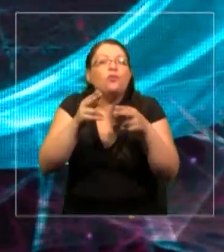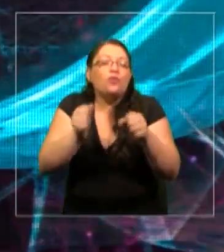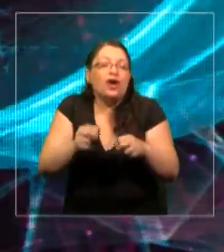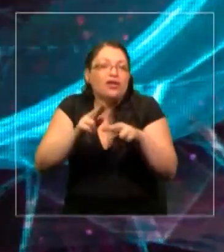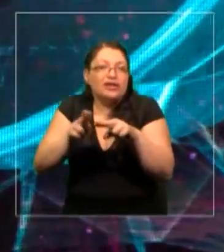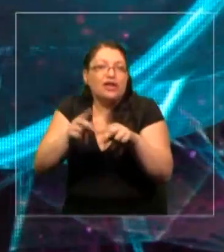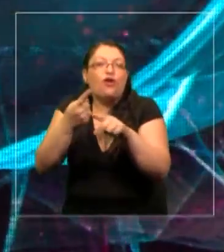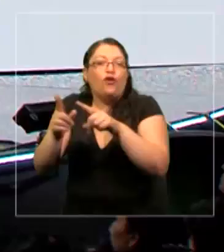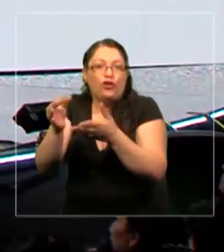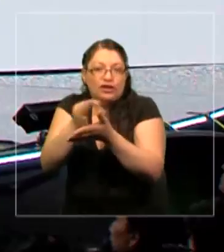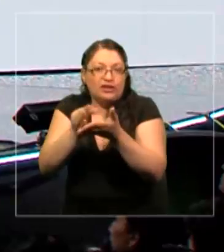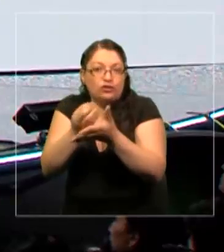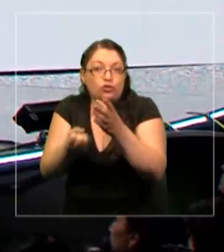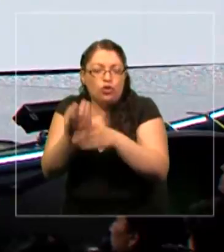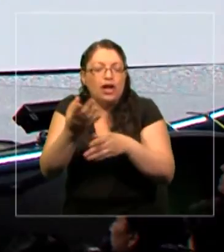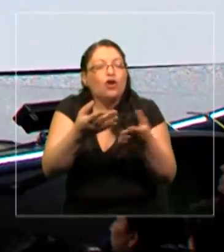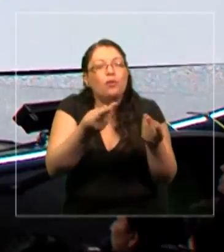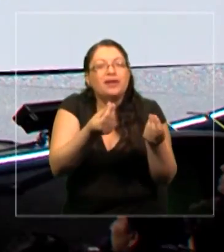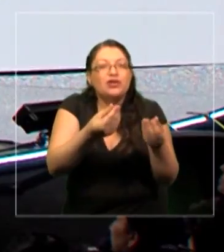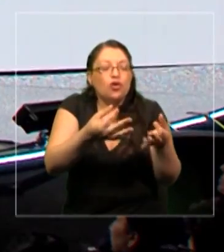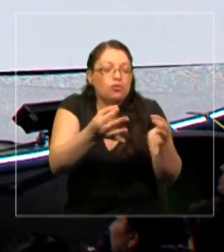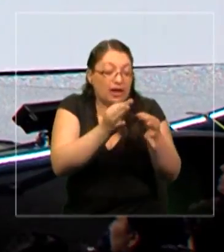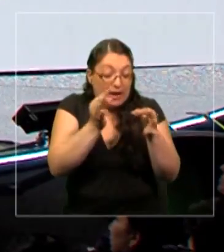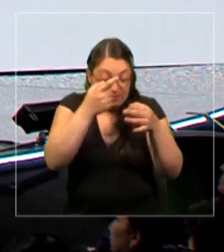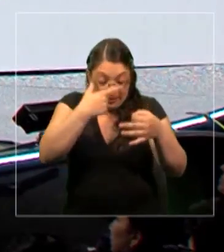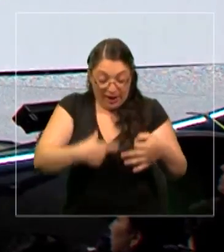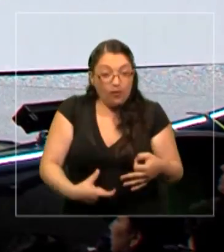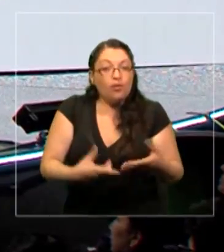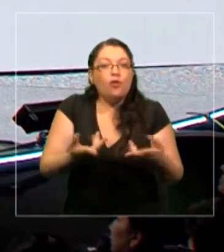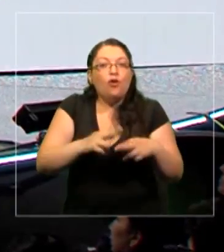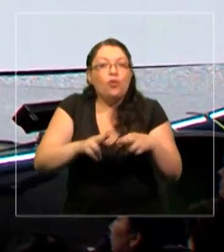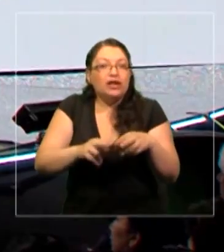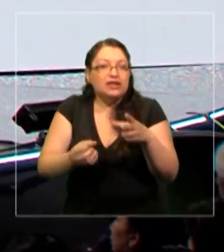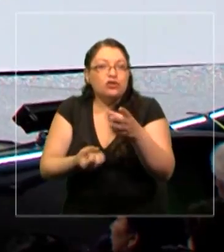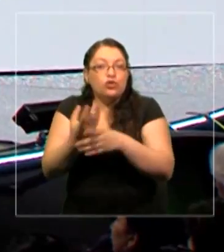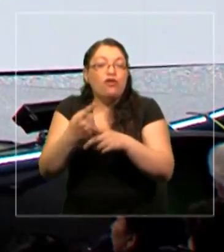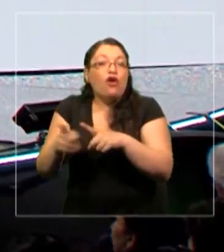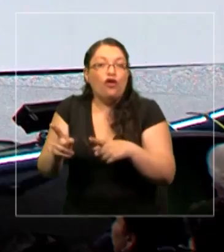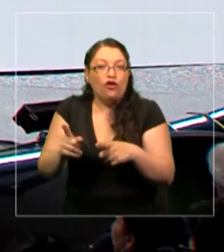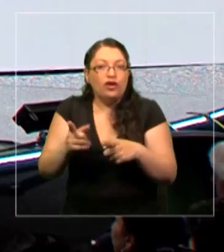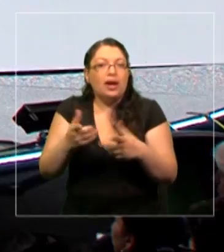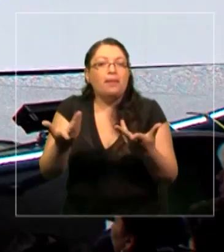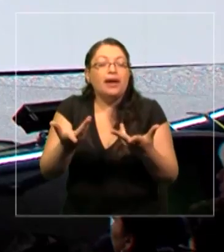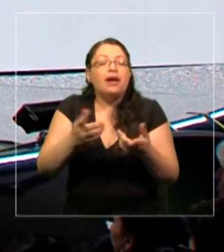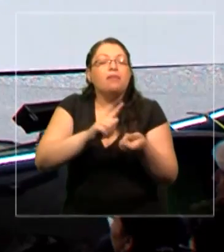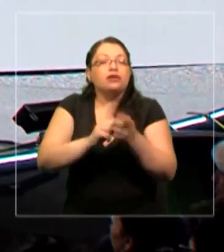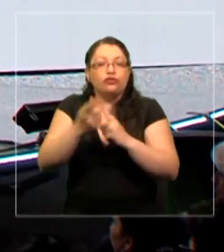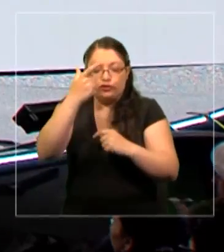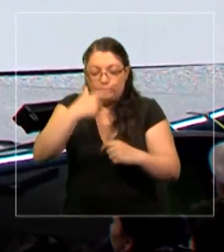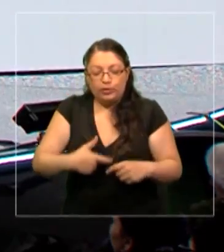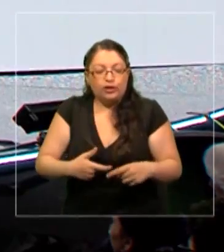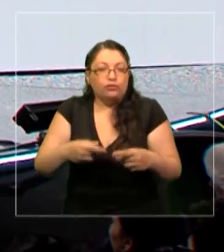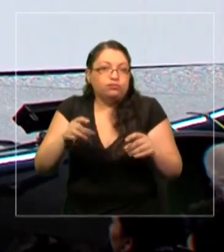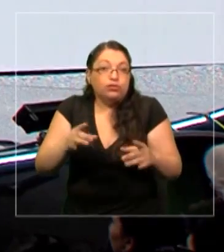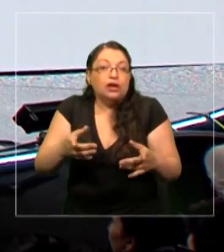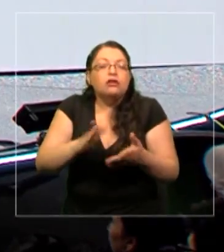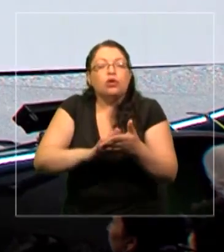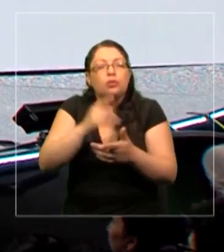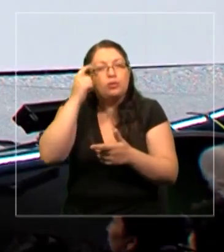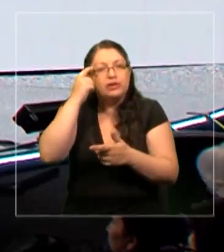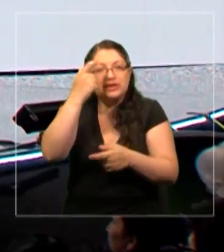dicen cómo hacer otras células al cuerpo para hacernos como lo que somos. Y si pensamos en su